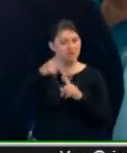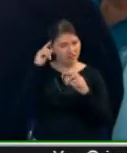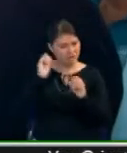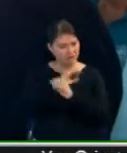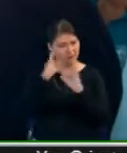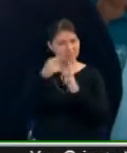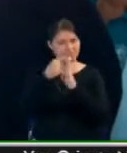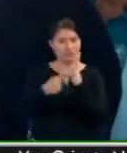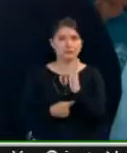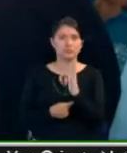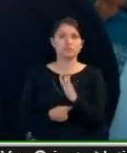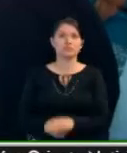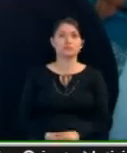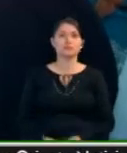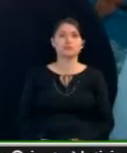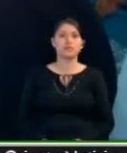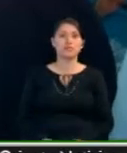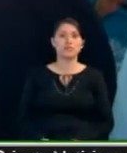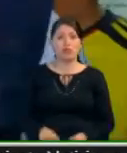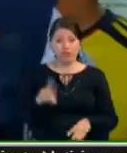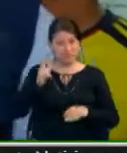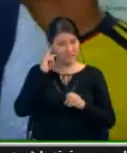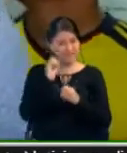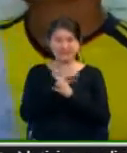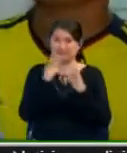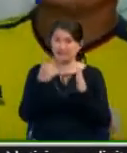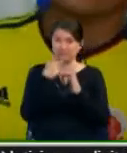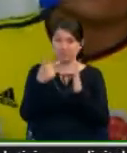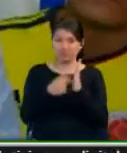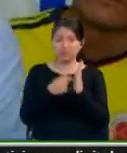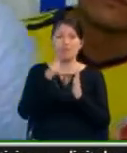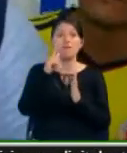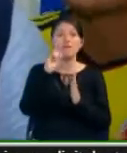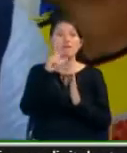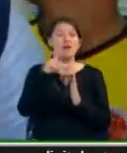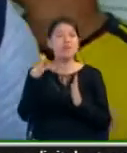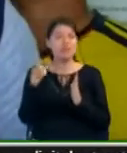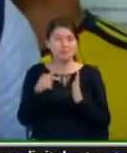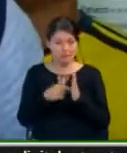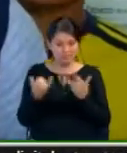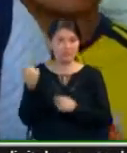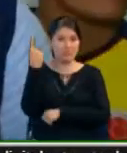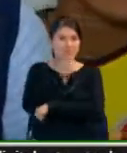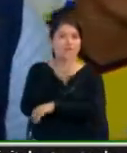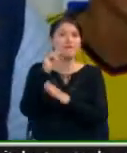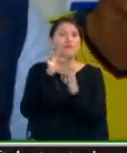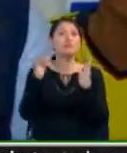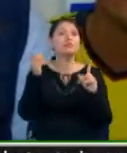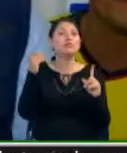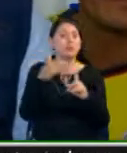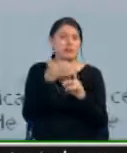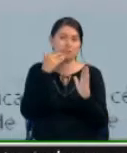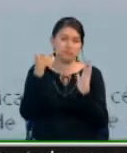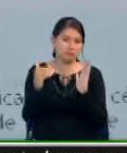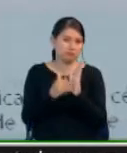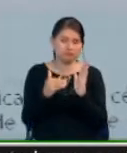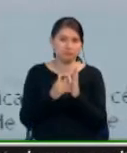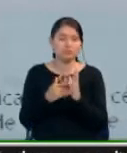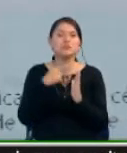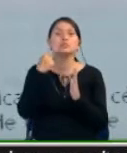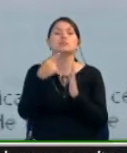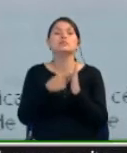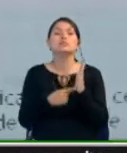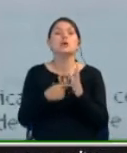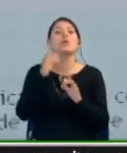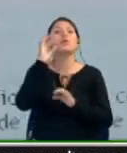y específicos. Los fallos a veces no son muy claros. Cuando en un fallo, lo que ha ocurrido el día de hoy es que los fallos de tutela, por ejemplo,